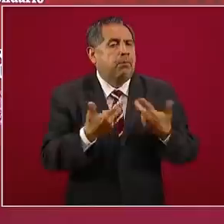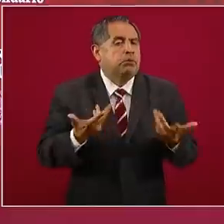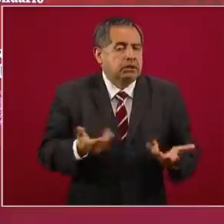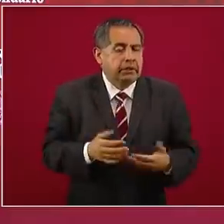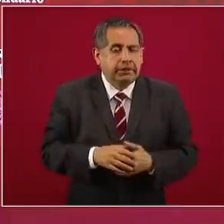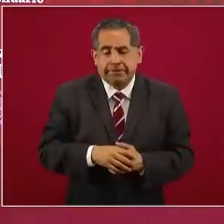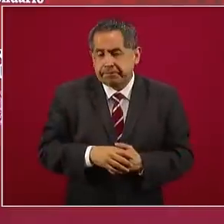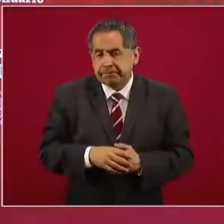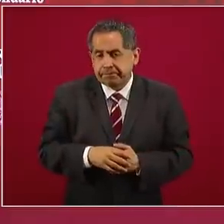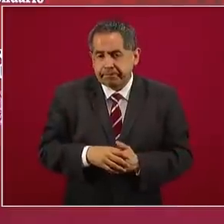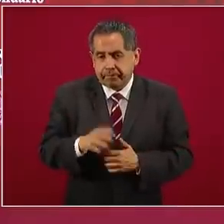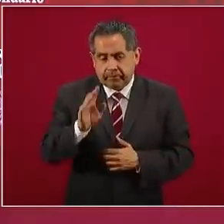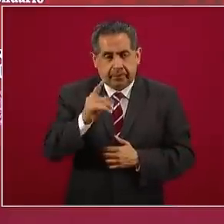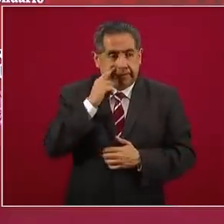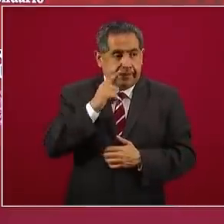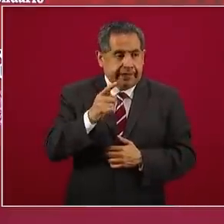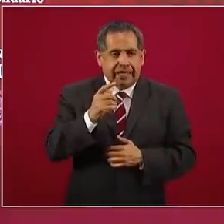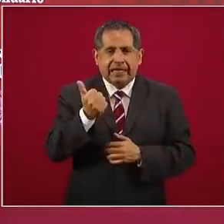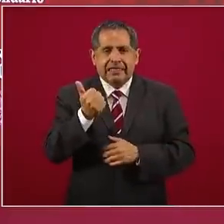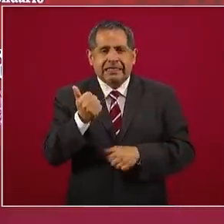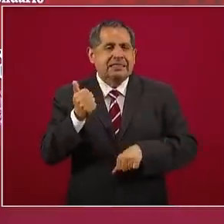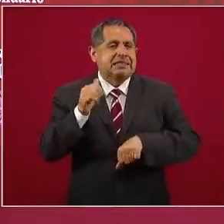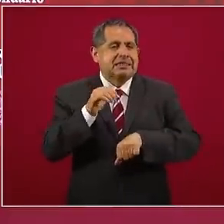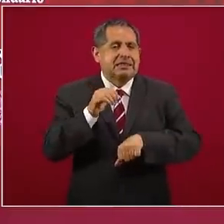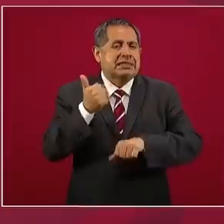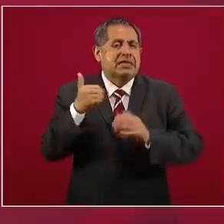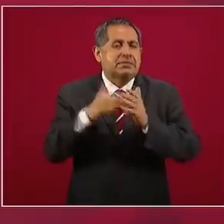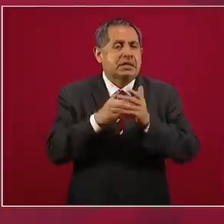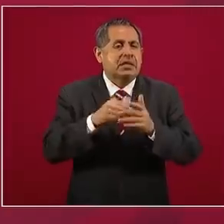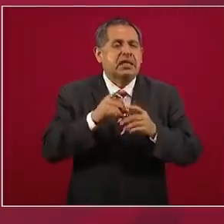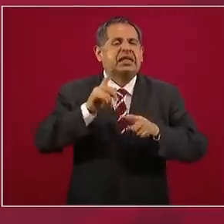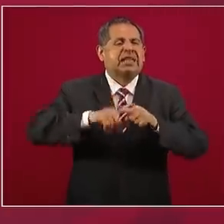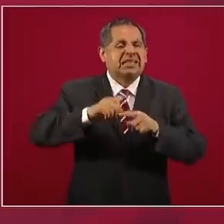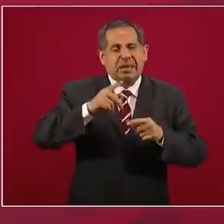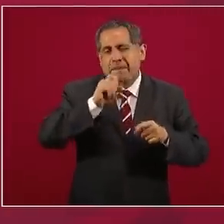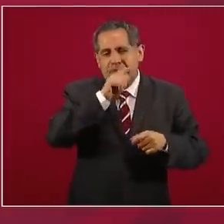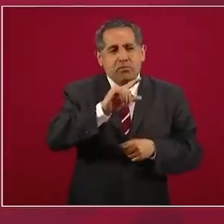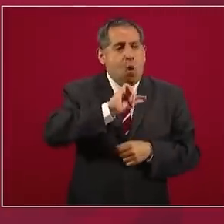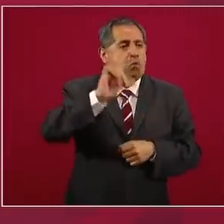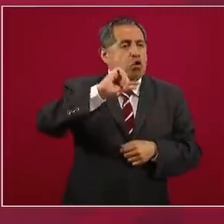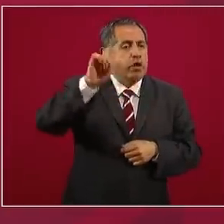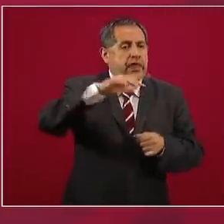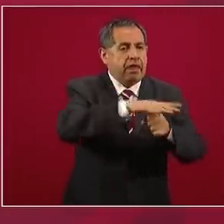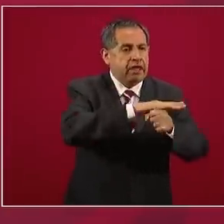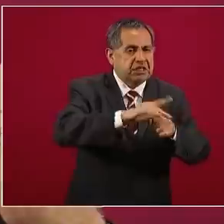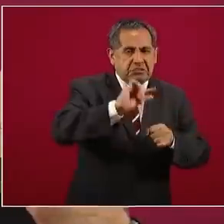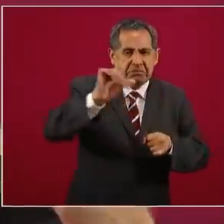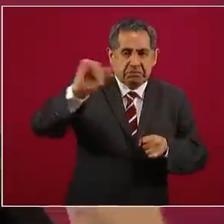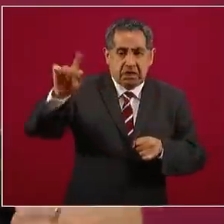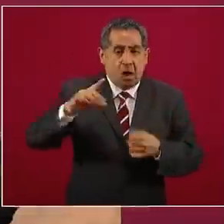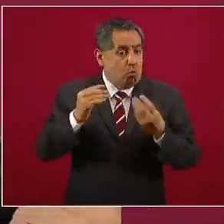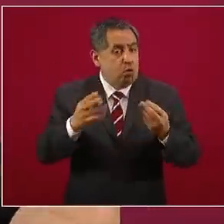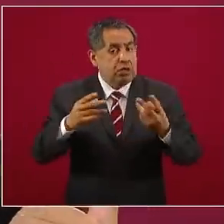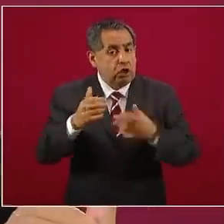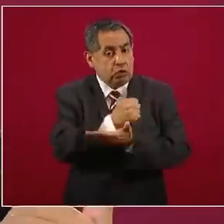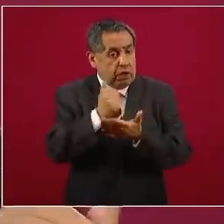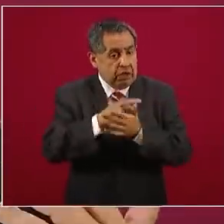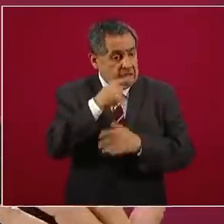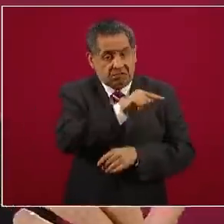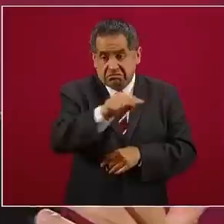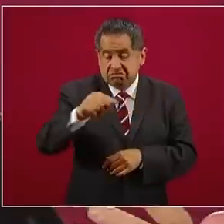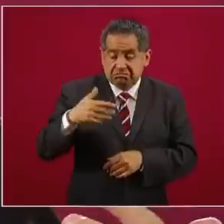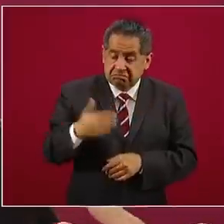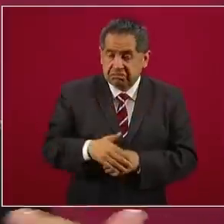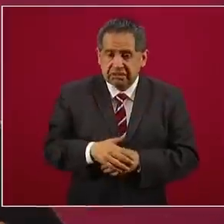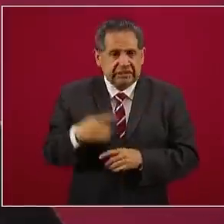Ahí en los 6,000 aliados estoy incluyendo las autoridades locales, que en muchas de las ciudades, ahora que